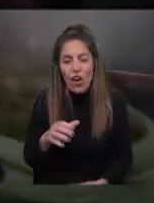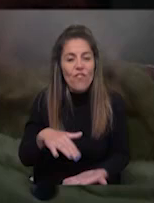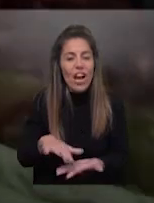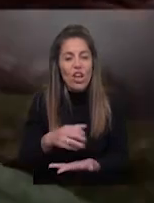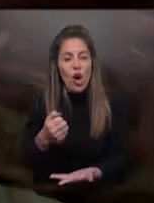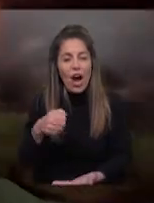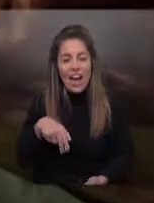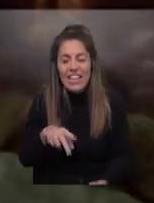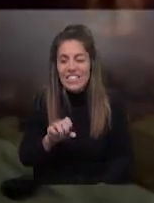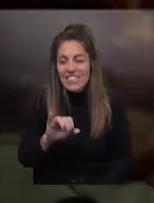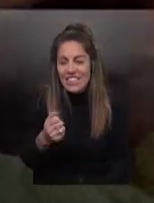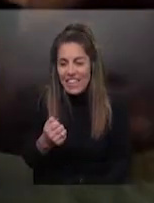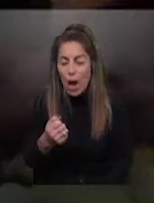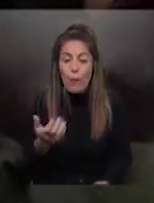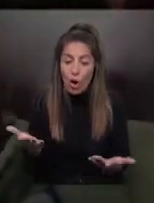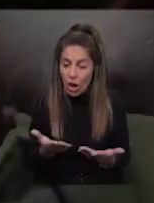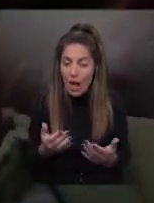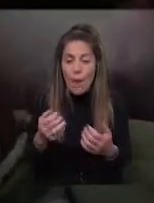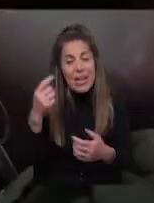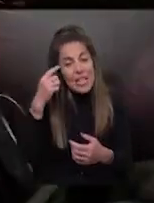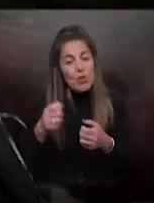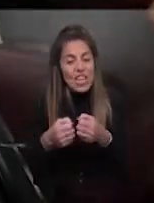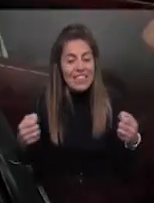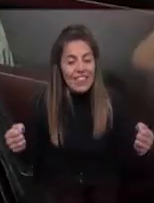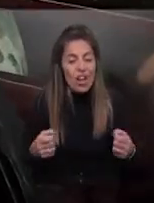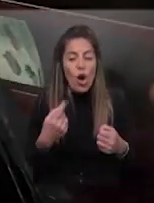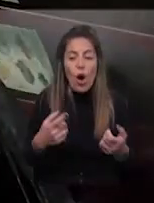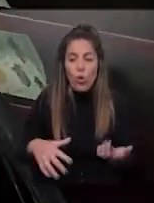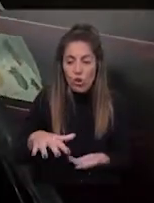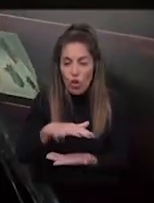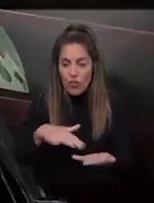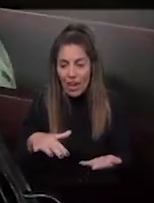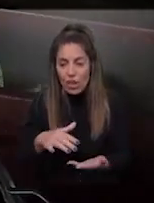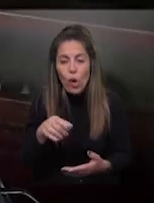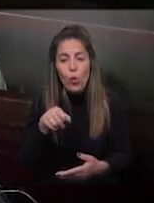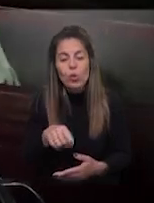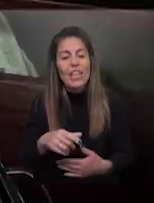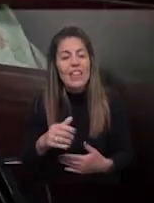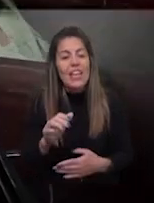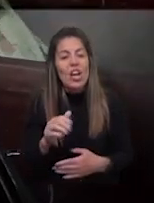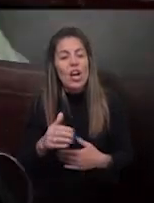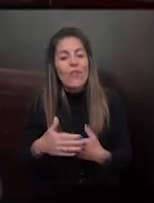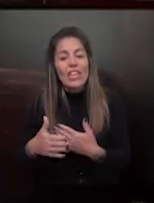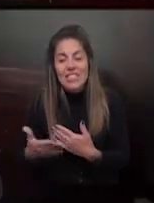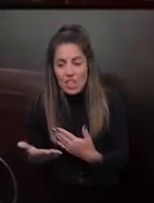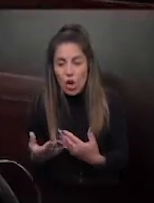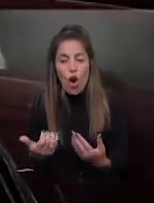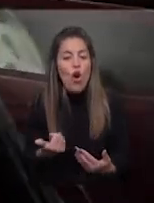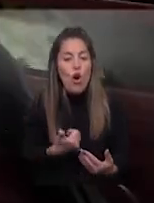Encina por ahora. Pensamos extenderlo a otros barrios, ¿no? Ustedes como vecino, ¿cómo la sostienen la olla? Pues es un